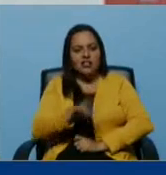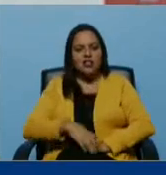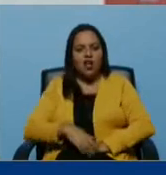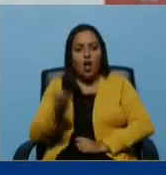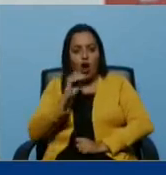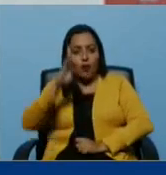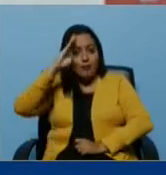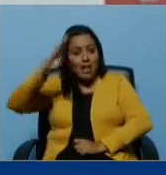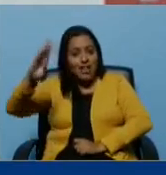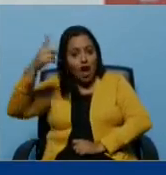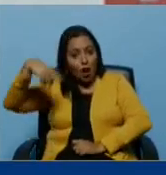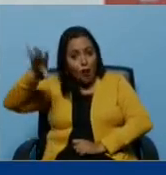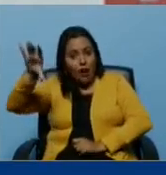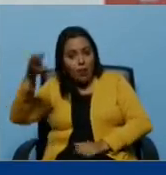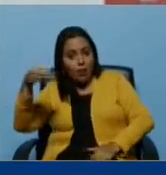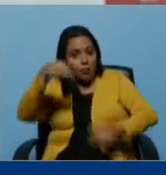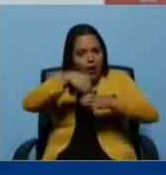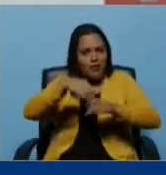sobre Venezuela.